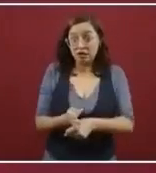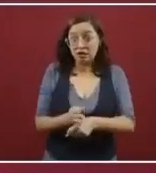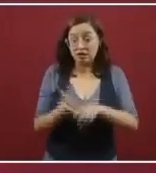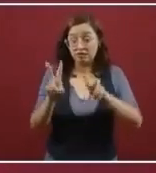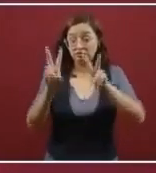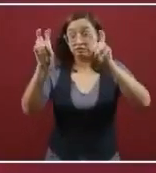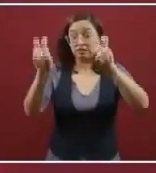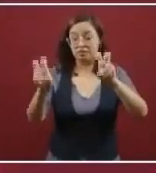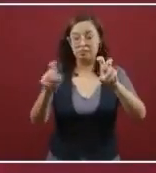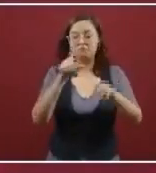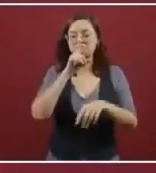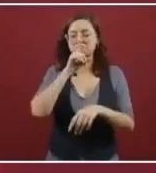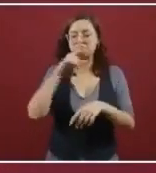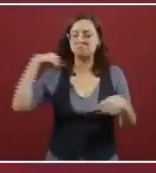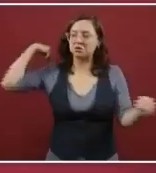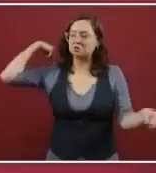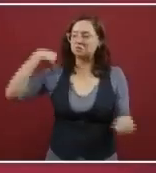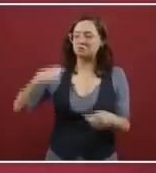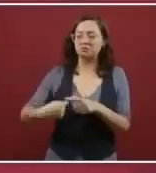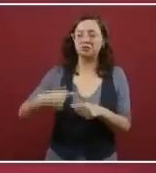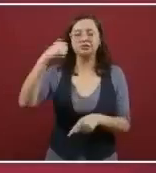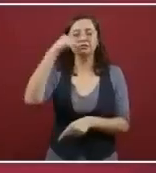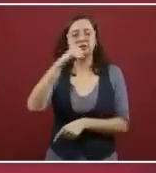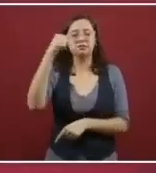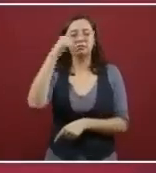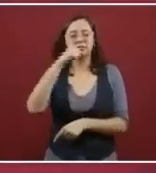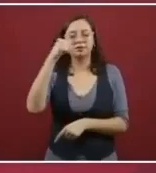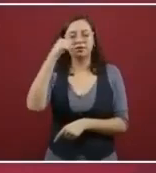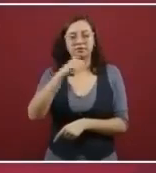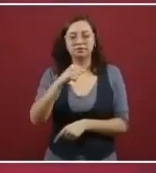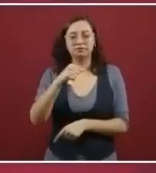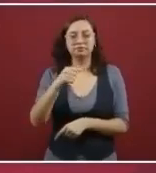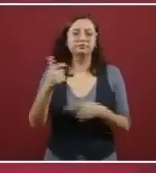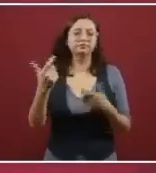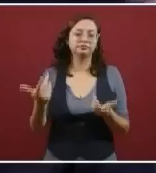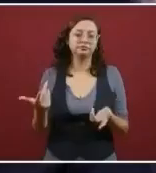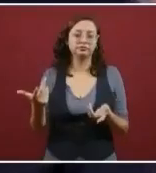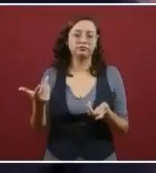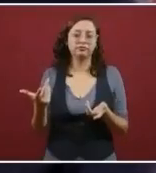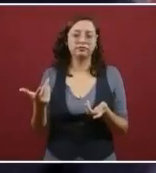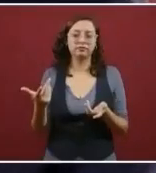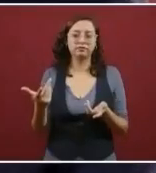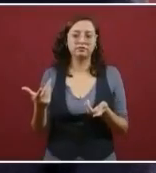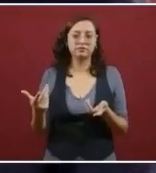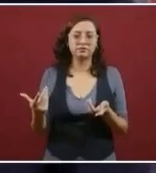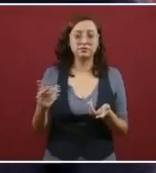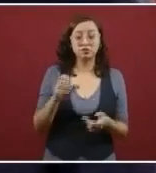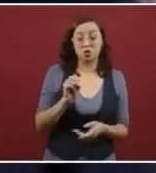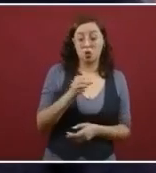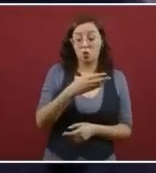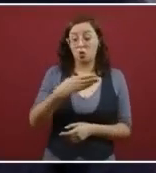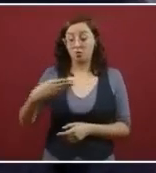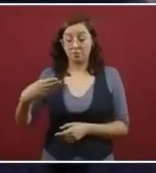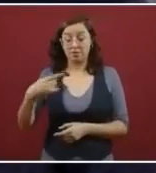Y agregaría otra cosa. En ese tiempo las deportaciones eran